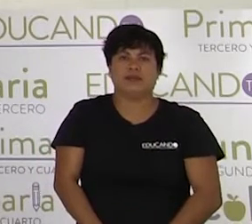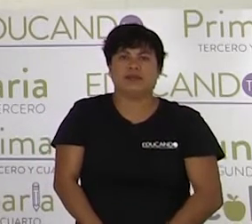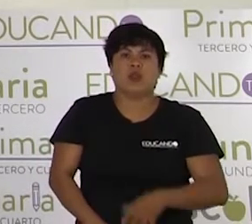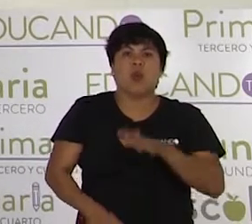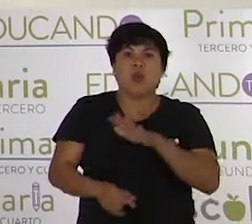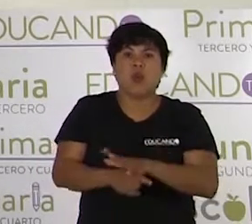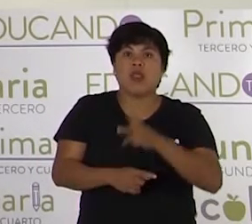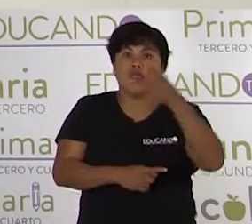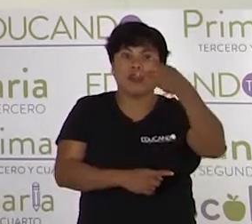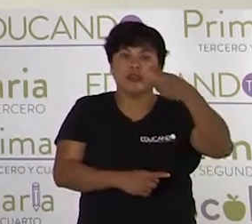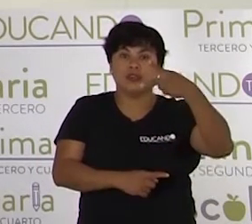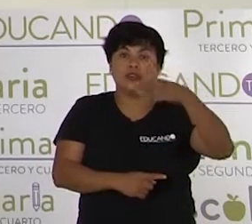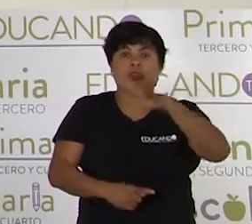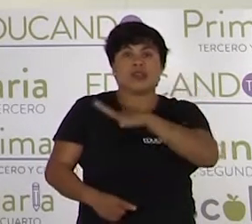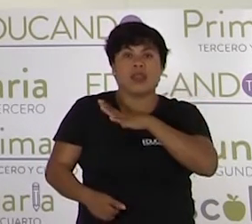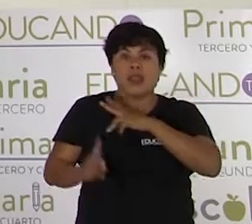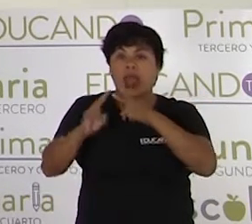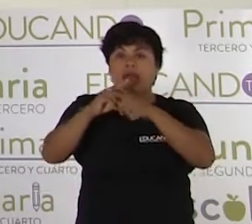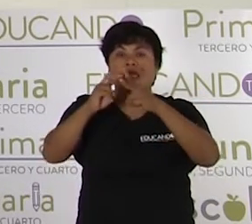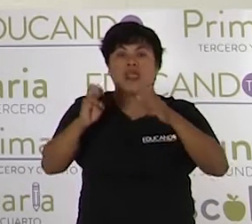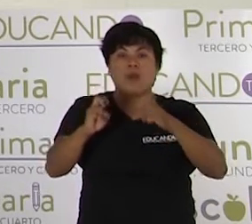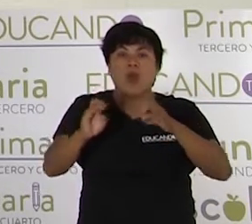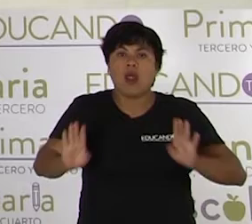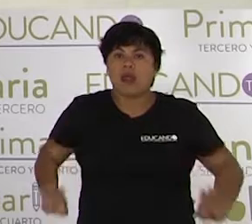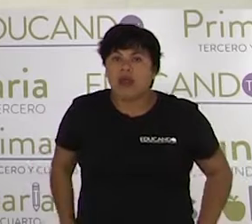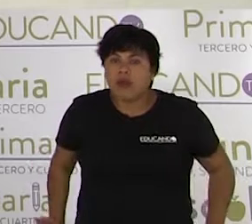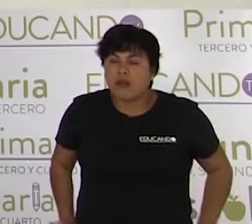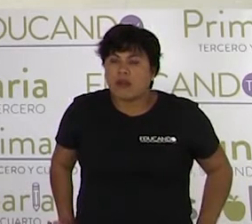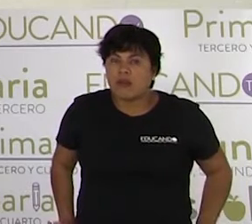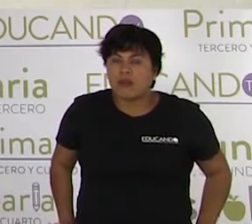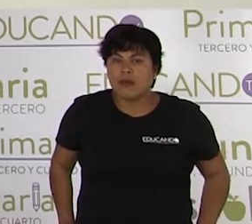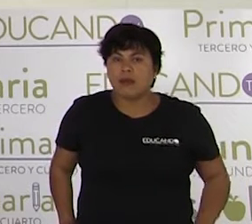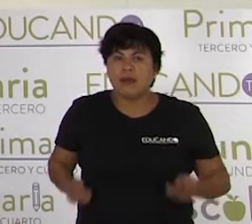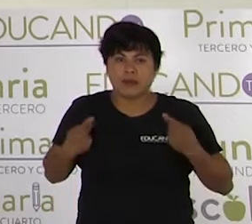¿Cuál de las dos tiene un adjetivo calificativo?